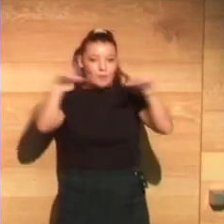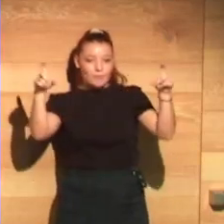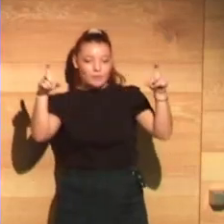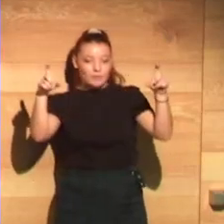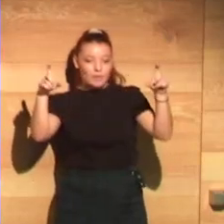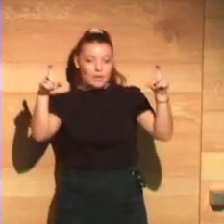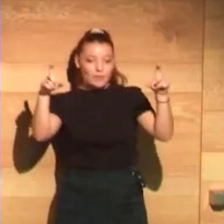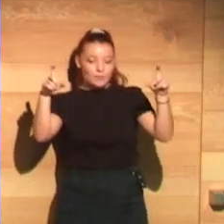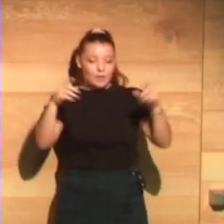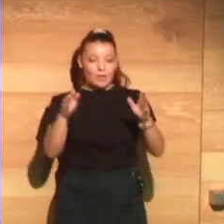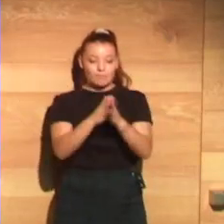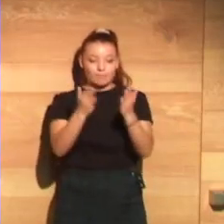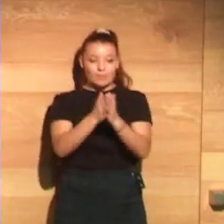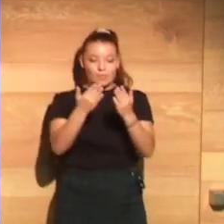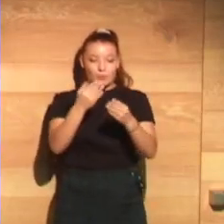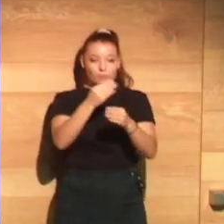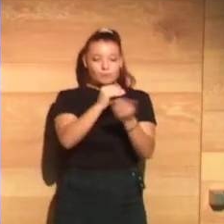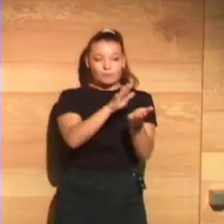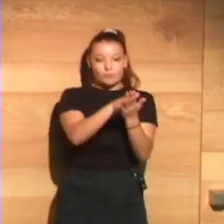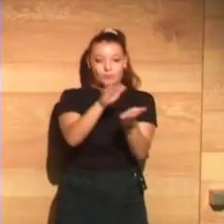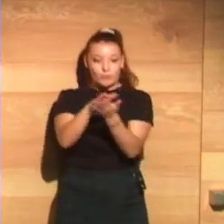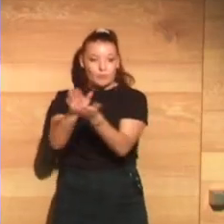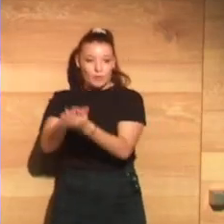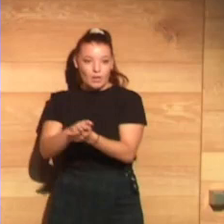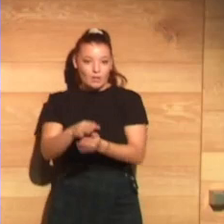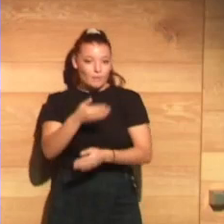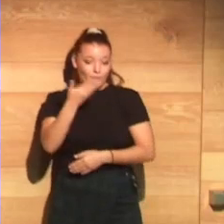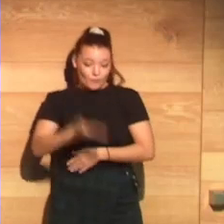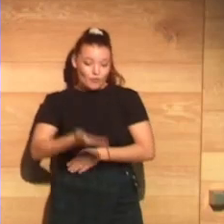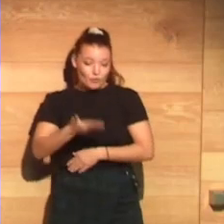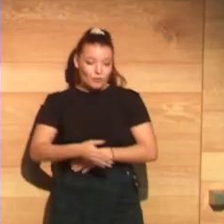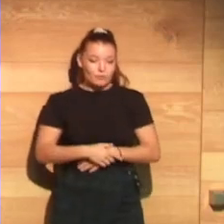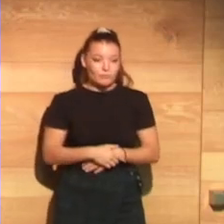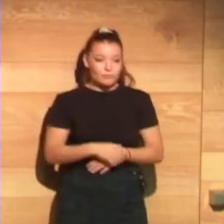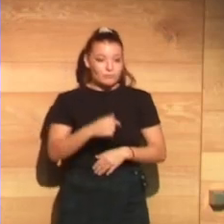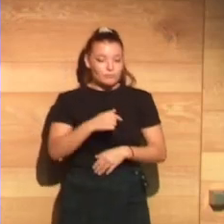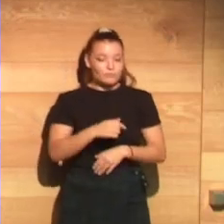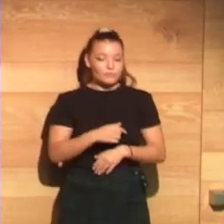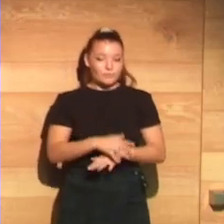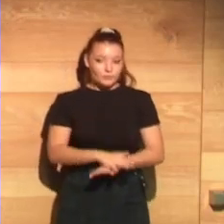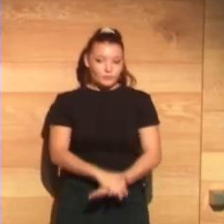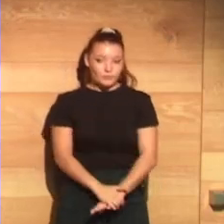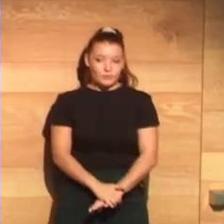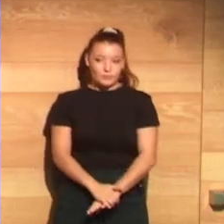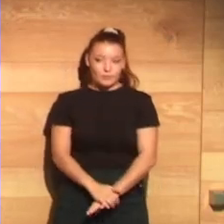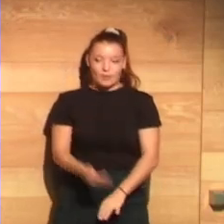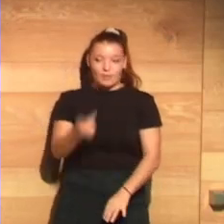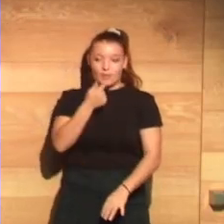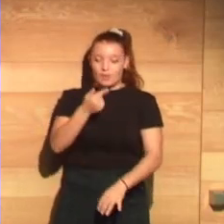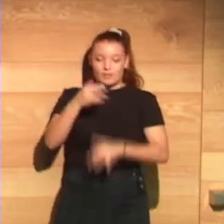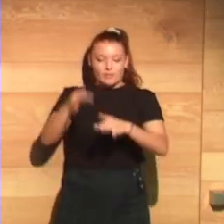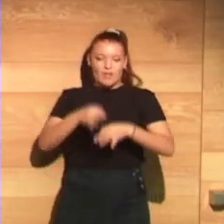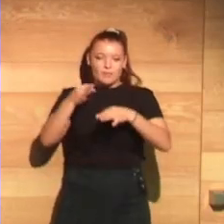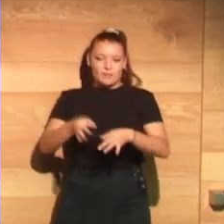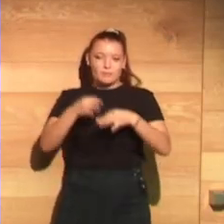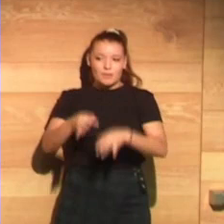en el que yo esté, y que tengo la suerte de tener una editorial que me apoya y que confía en mí y que me permite hacer